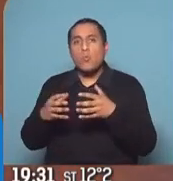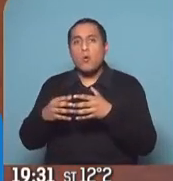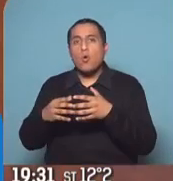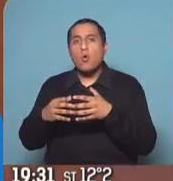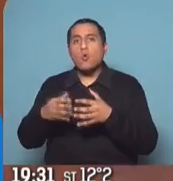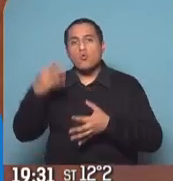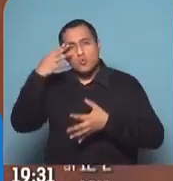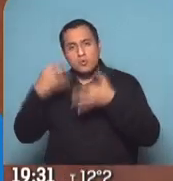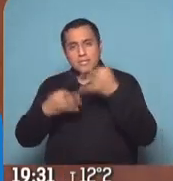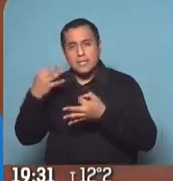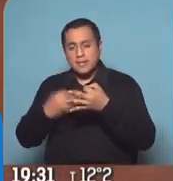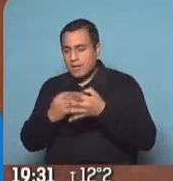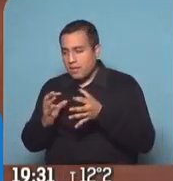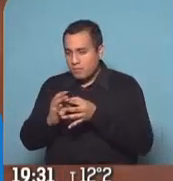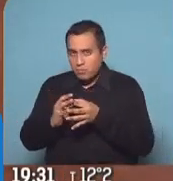y entonces,